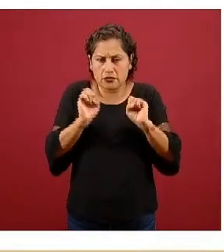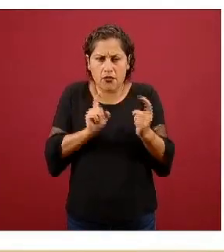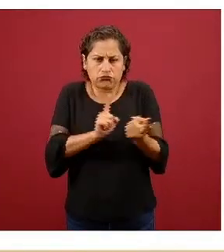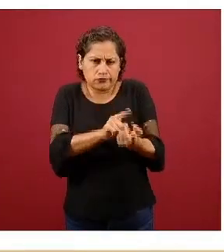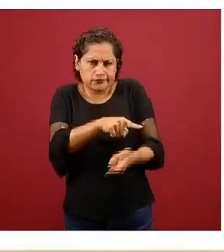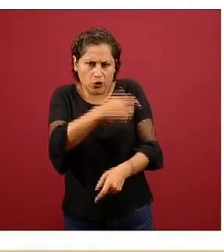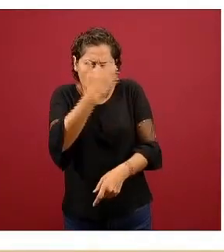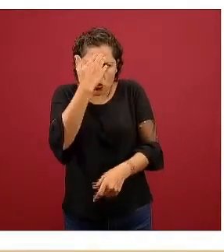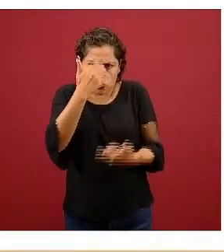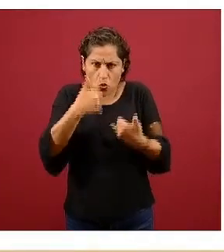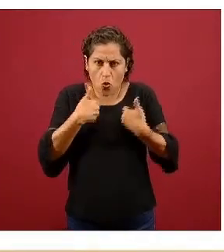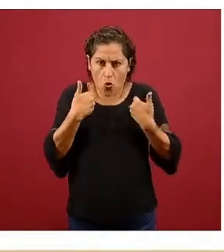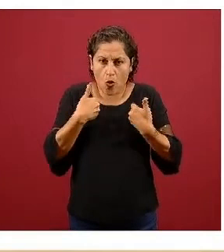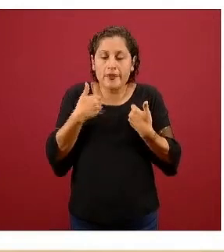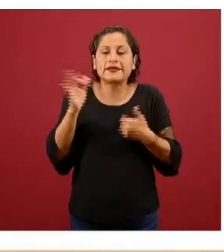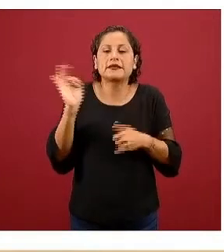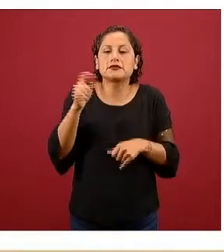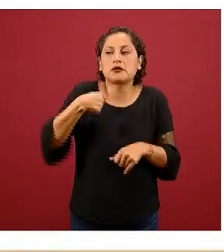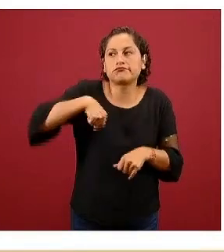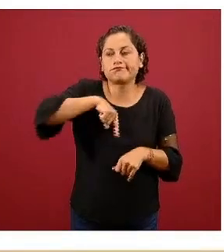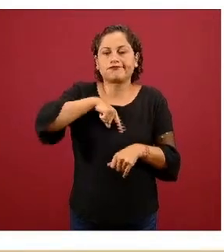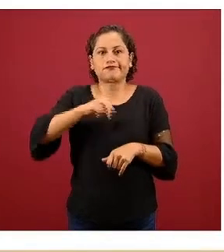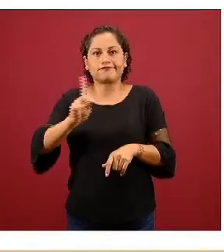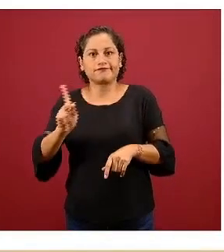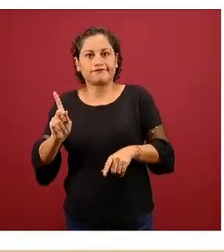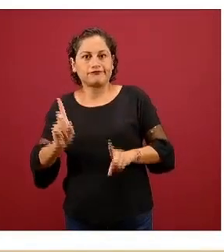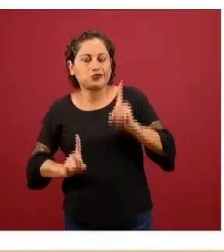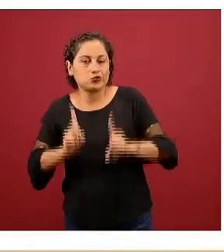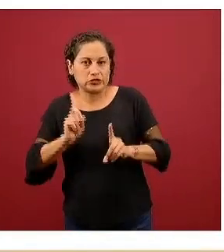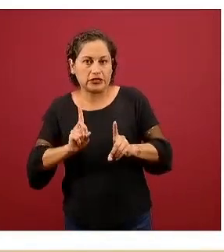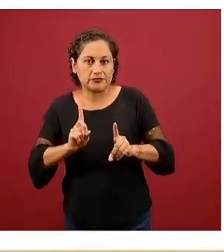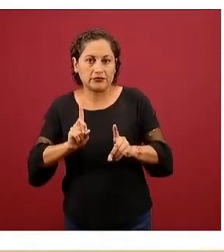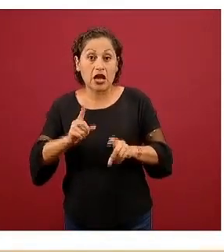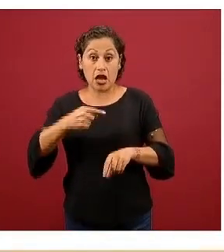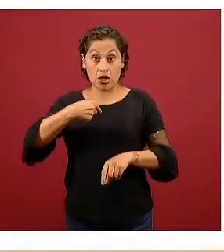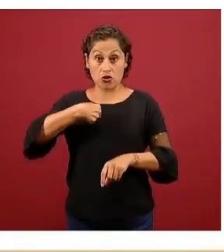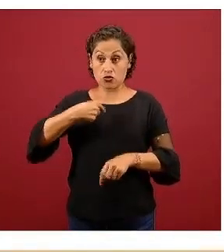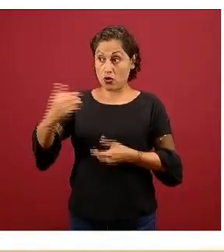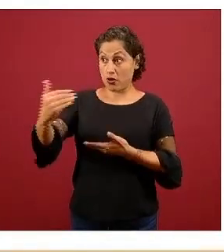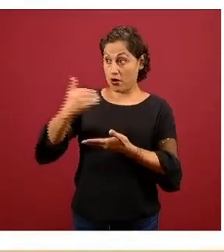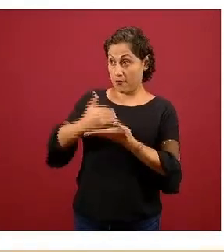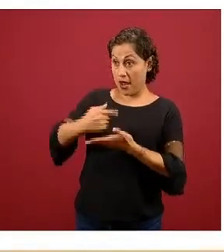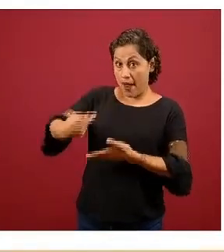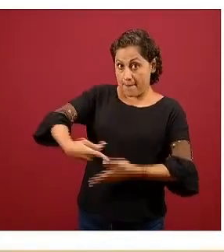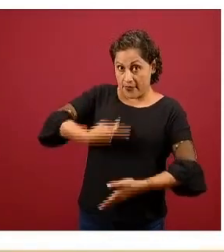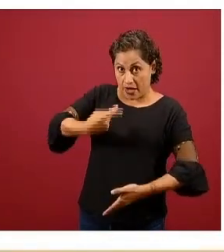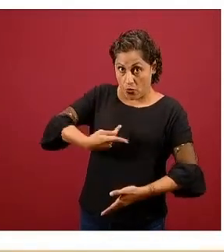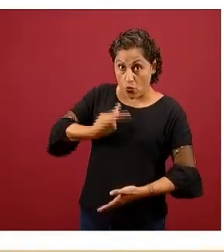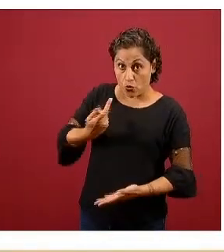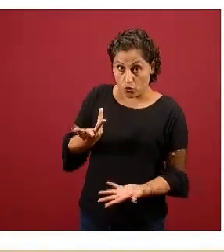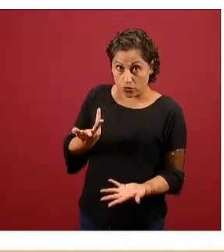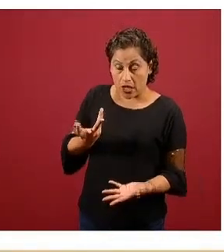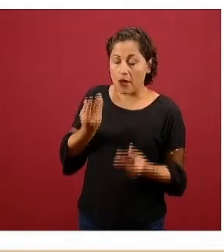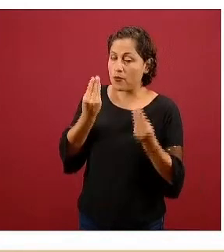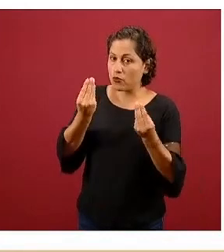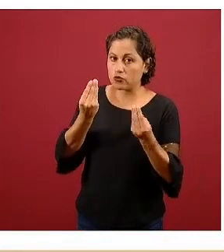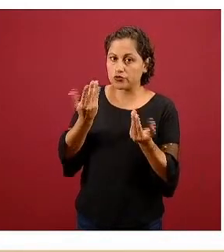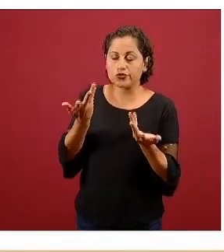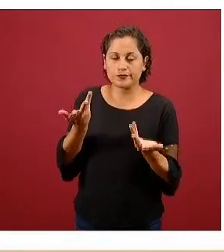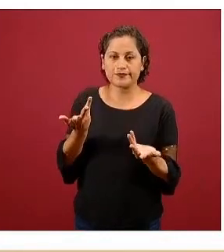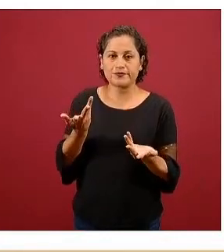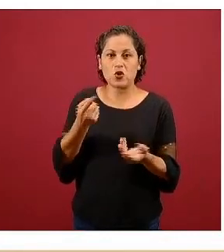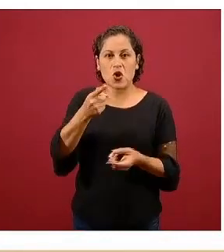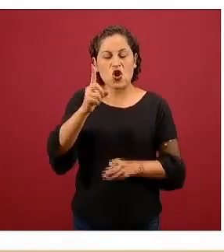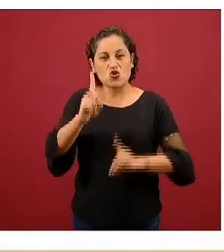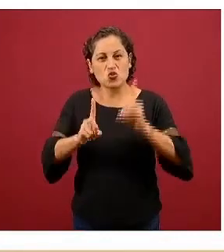con ellos, porque además en consulta a mí me la hacen mucho, es: ¿y yo cómo puedo ayudarles? Ya lo traje aquí